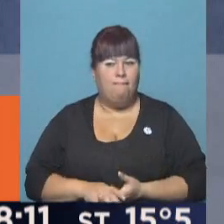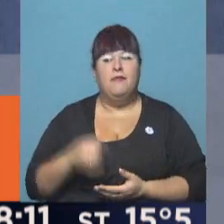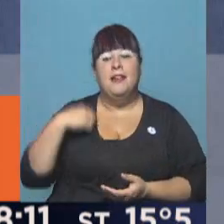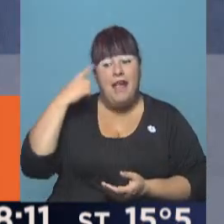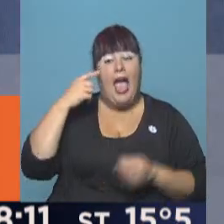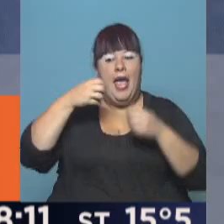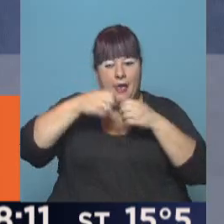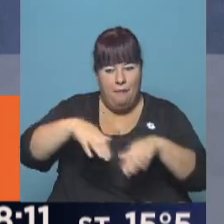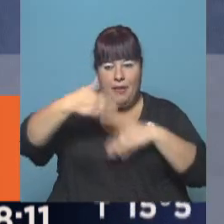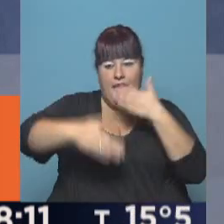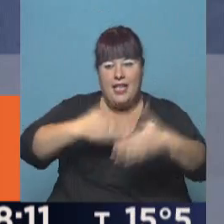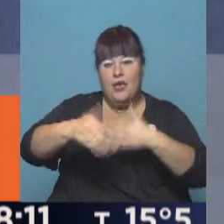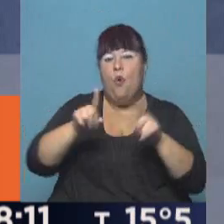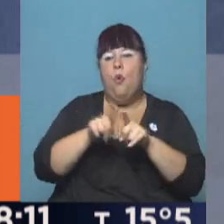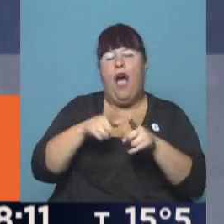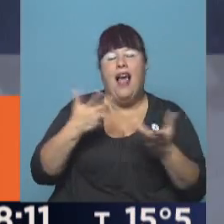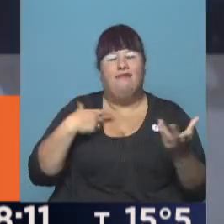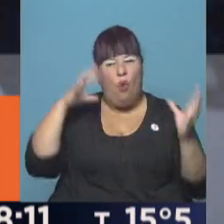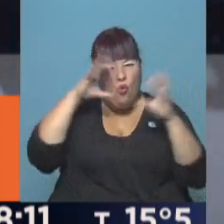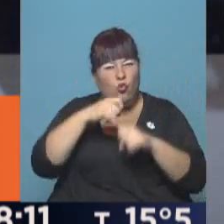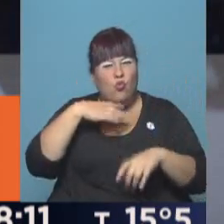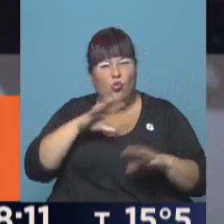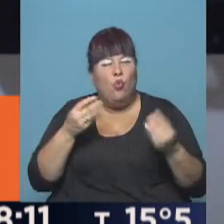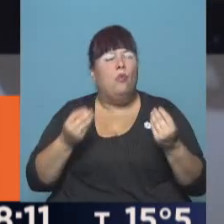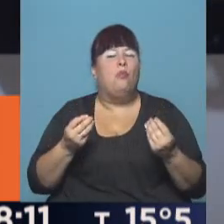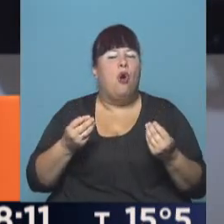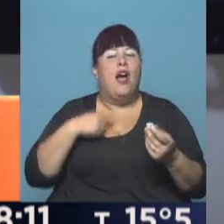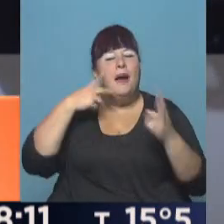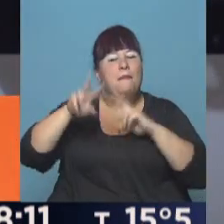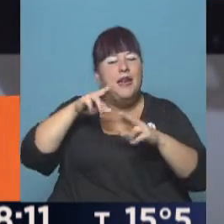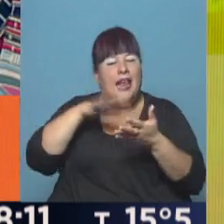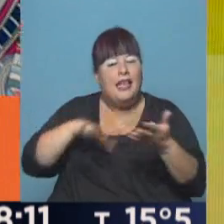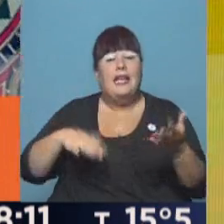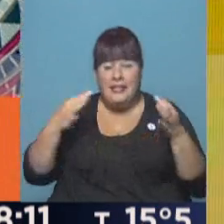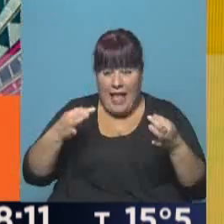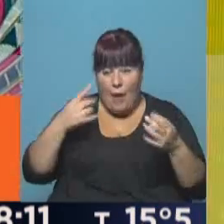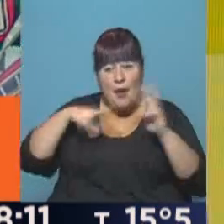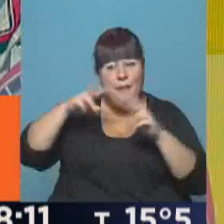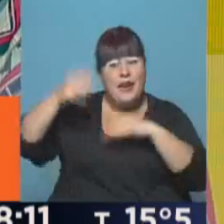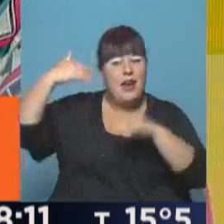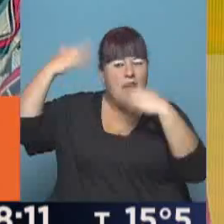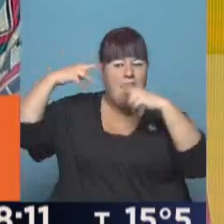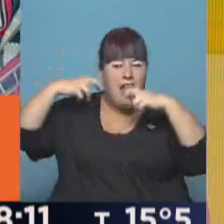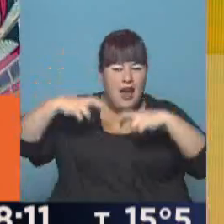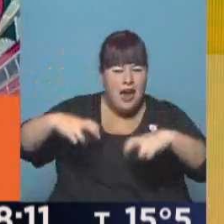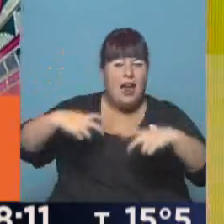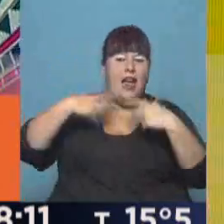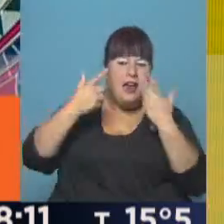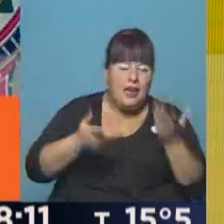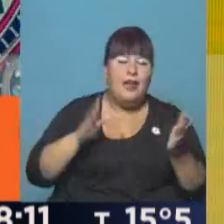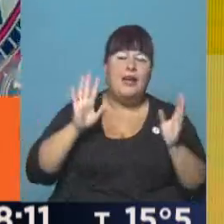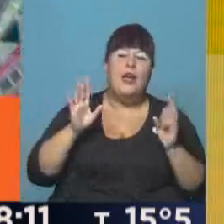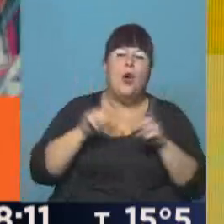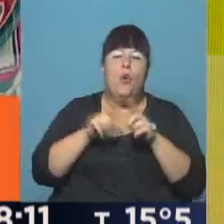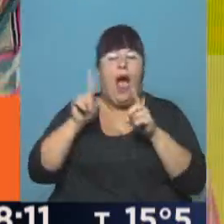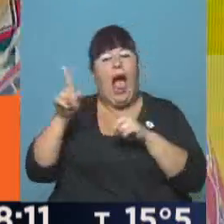que ahí empezó esta cosa que uno no termina de entender, porque cuando uno revisa textos... Porque está muy bien revisar, poner manos,